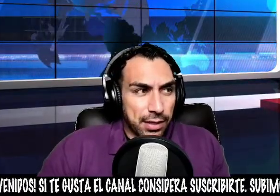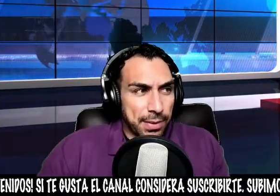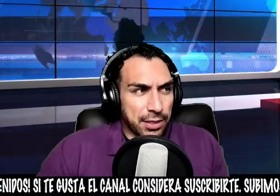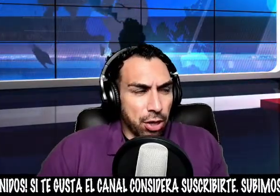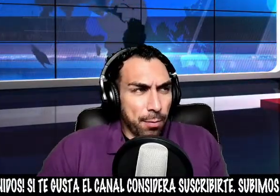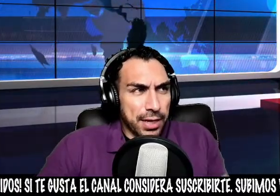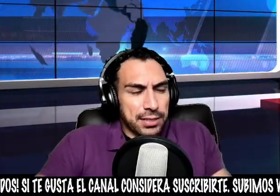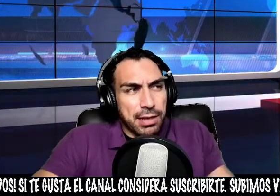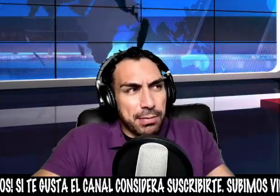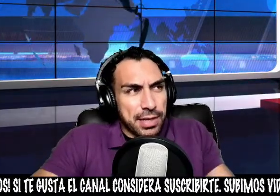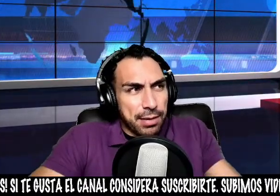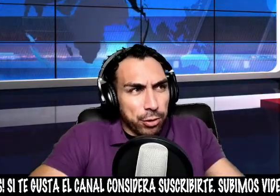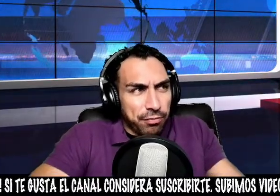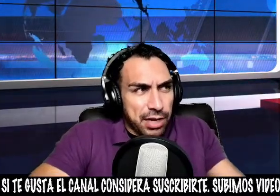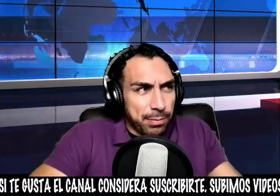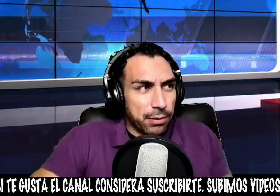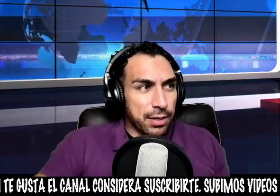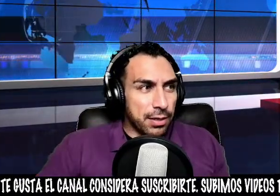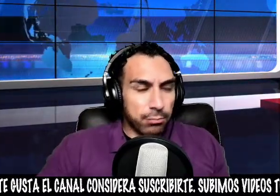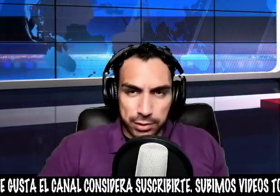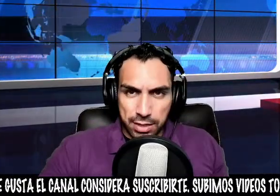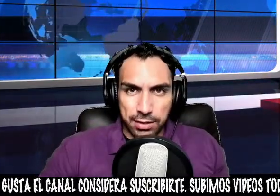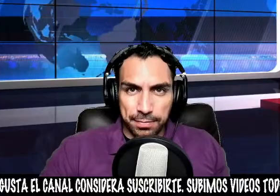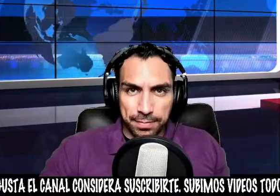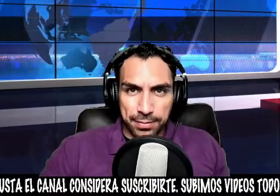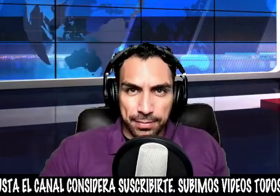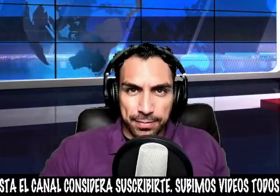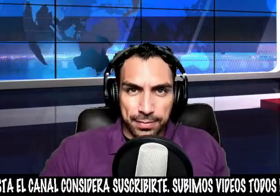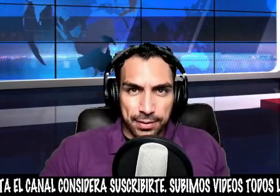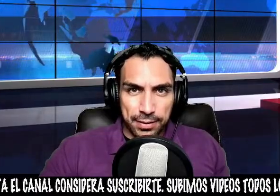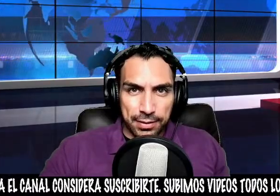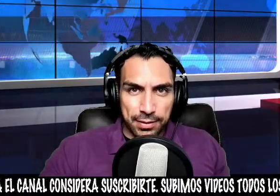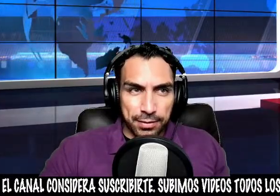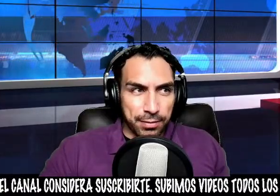Incluso hay gente que me dice, ¿cómo que se va a dividir el voto, Filipo? Pues sí.